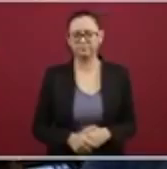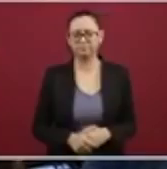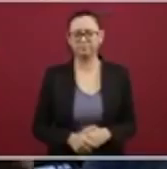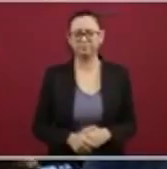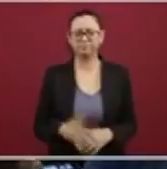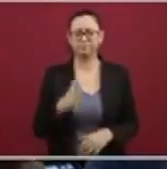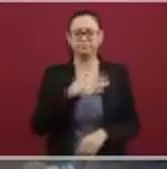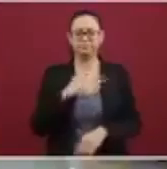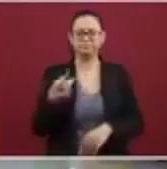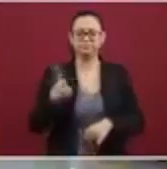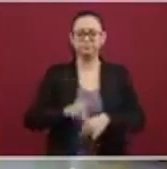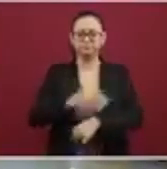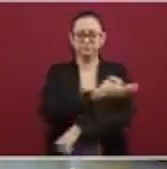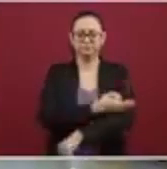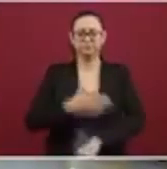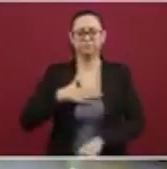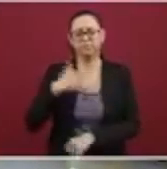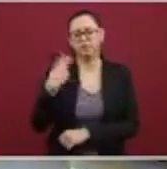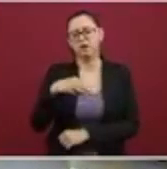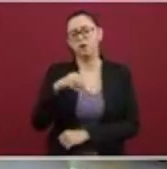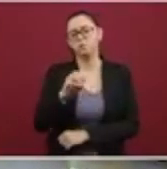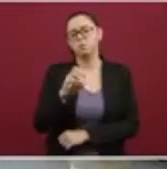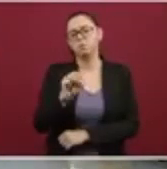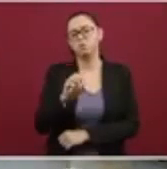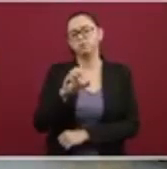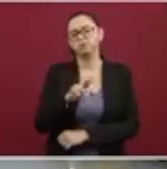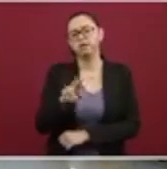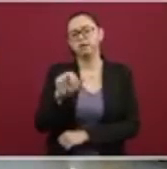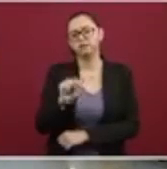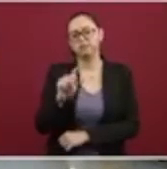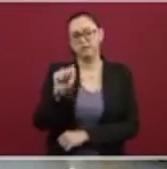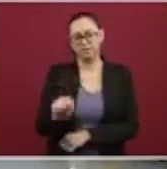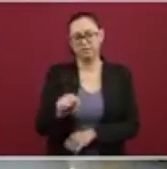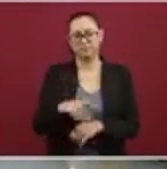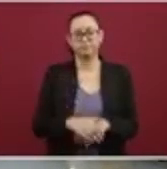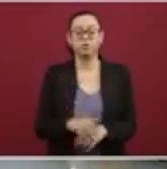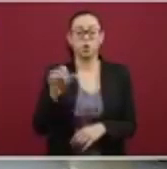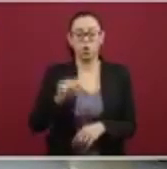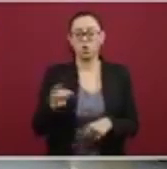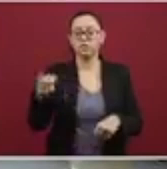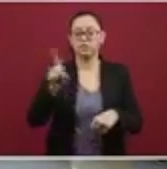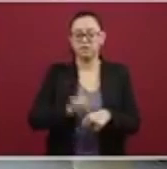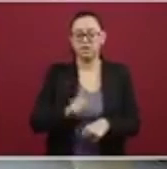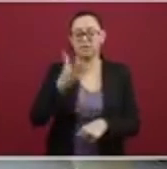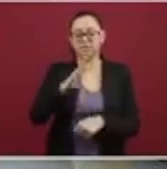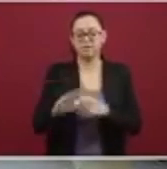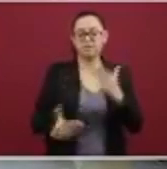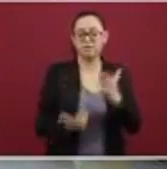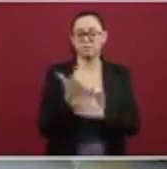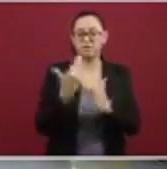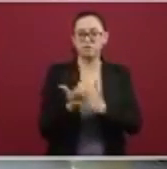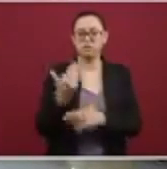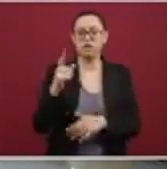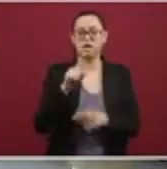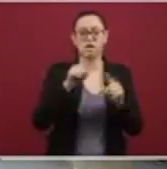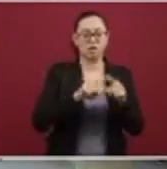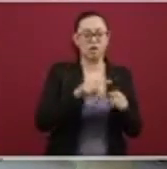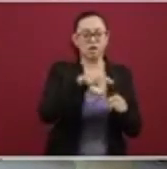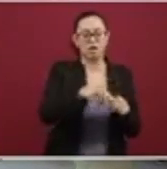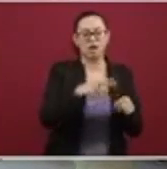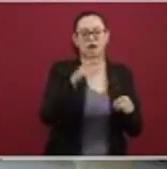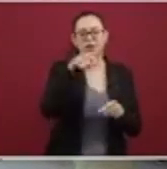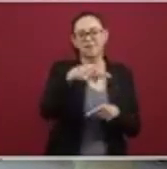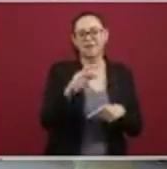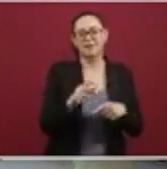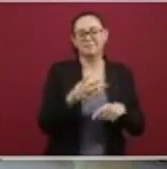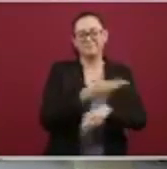Buenos días, presidente. Montserrat Sánchez, de Reporte Índigo. Justo hoy, en el 10 de mayo, van a marchar madres de desaparecidos del Monumento a la Madre al Ángel de